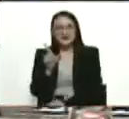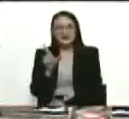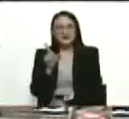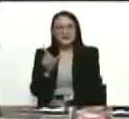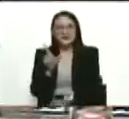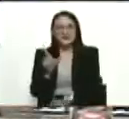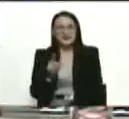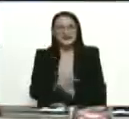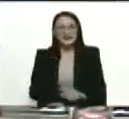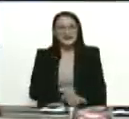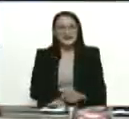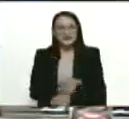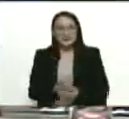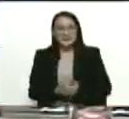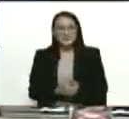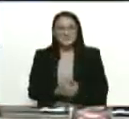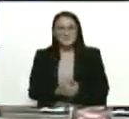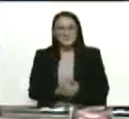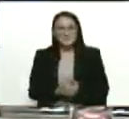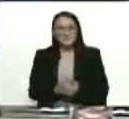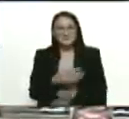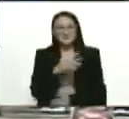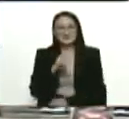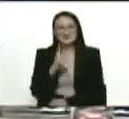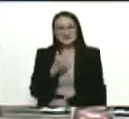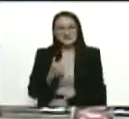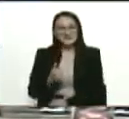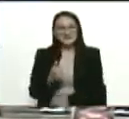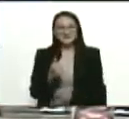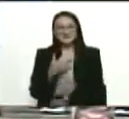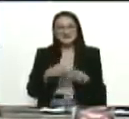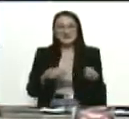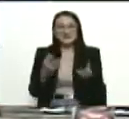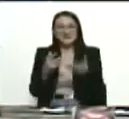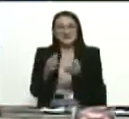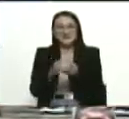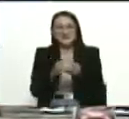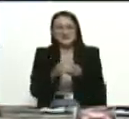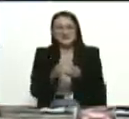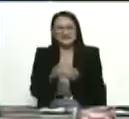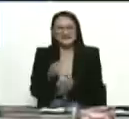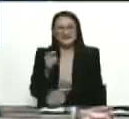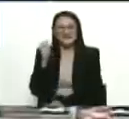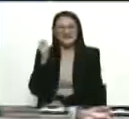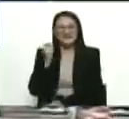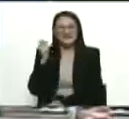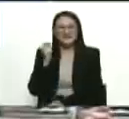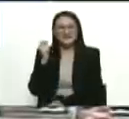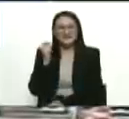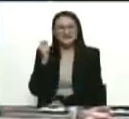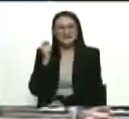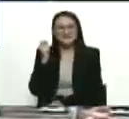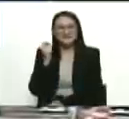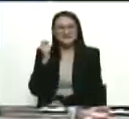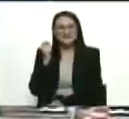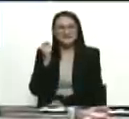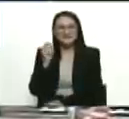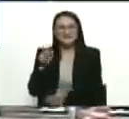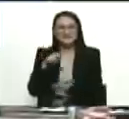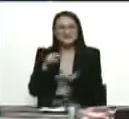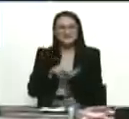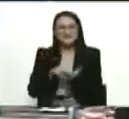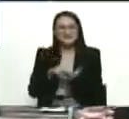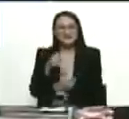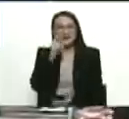Bueno, saludar también a nuestro vicepresidente de organización, el diputado vicepresidente de la Asamblea Nacional,